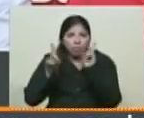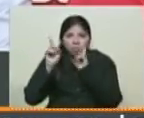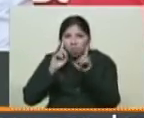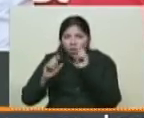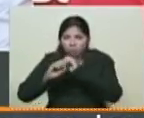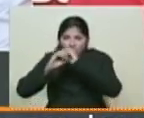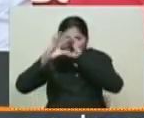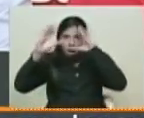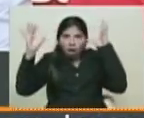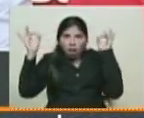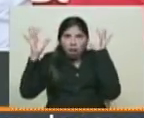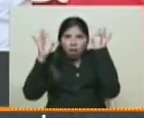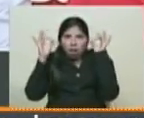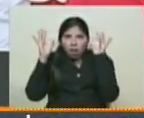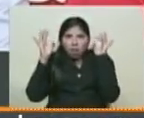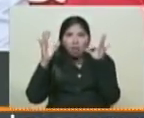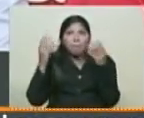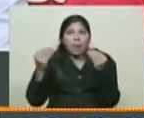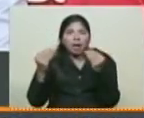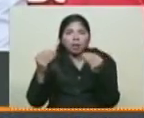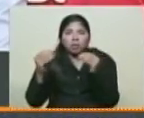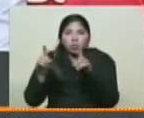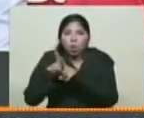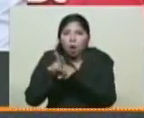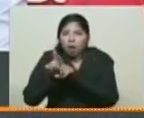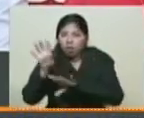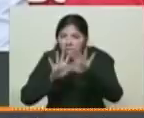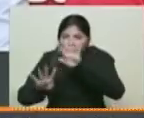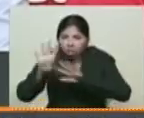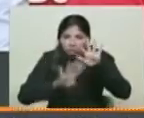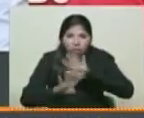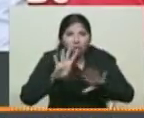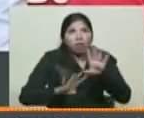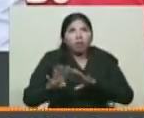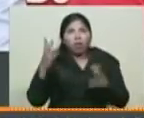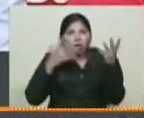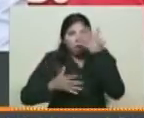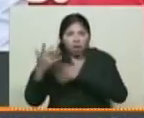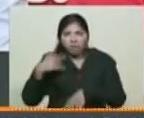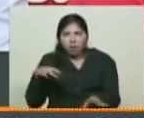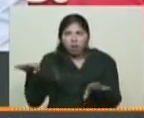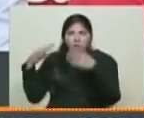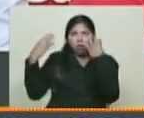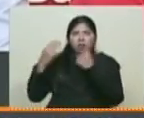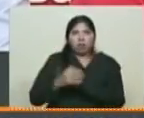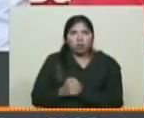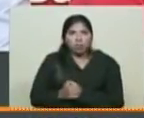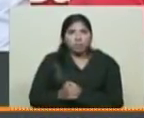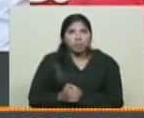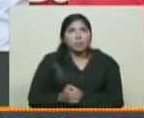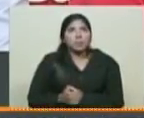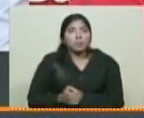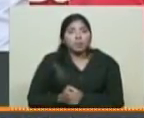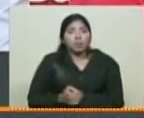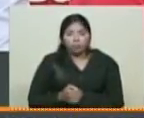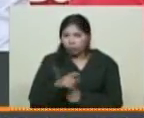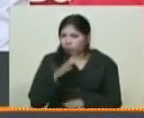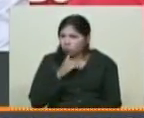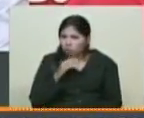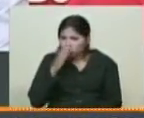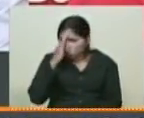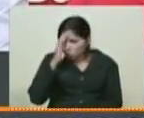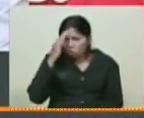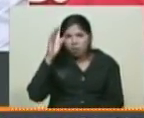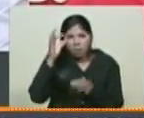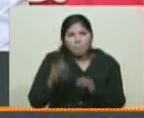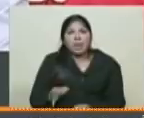mediática fundamentalmente para querer confundir y generar zozobra donde no cabe la zozobra. Indudablemente el 2018